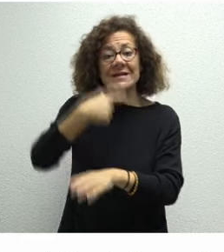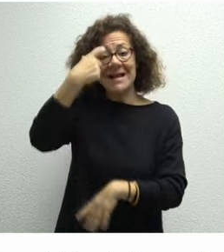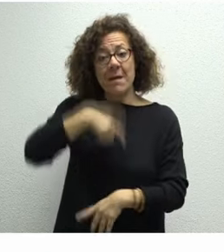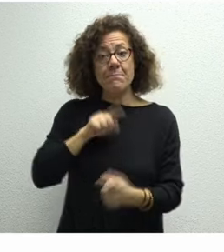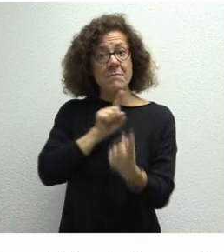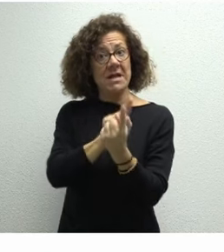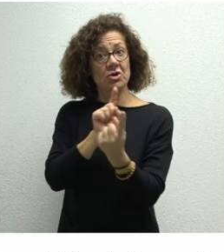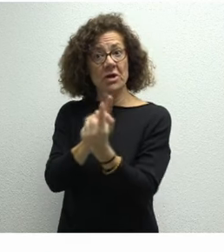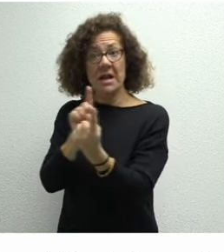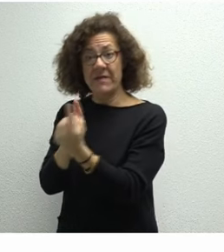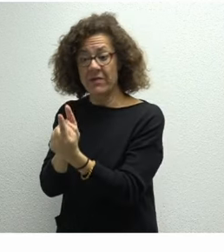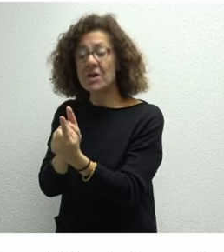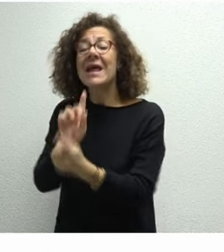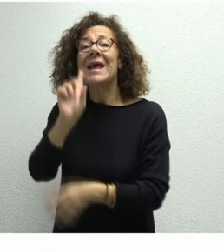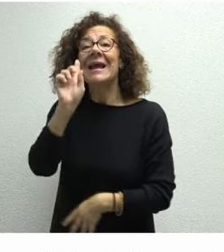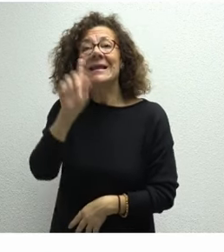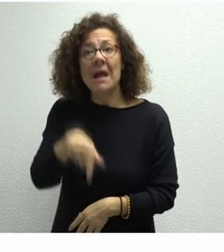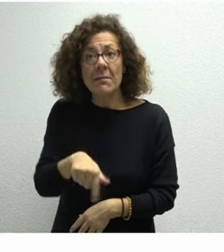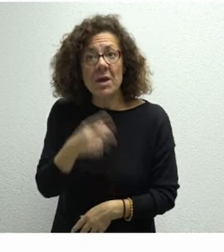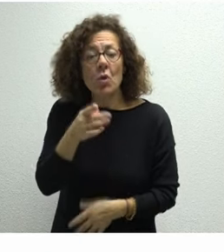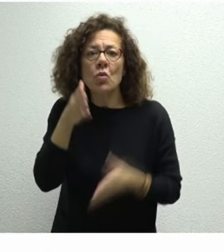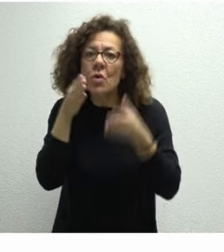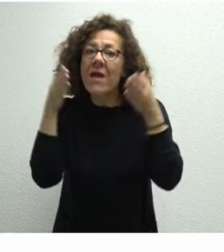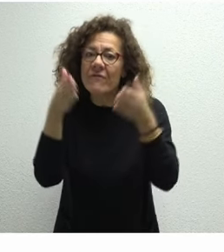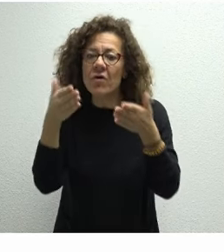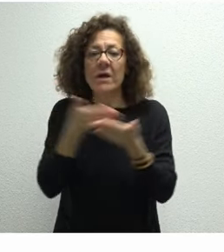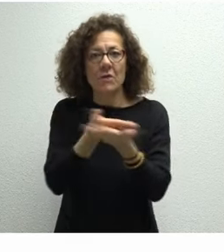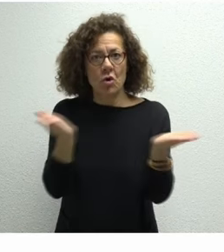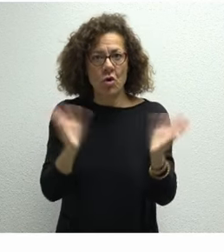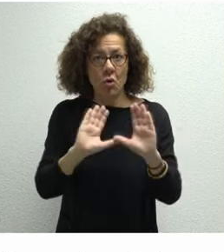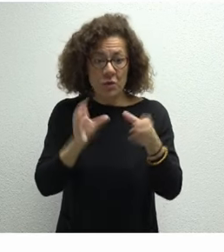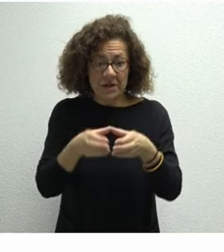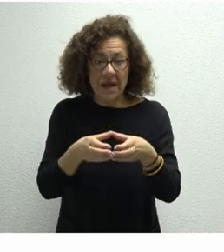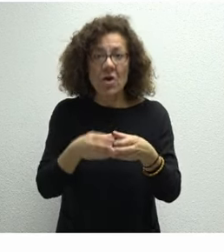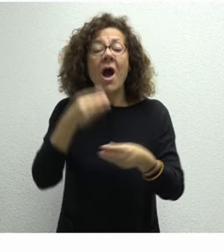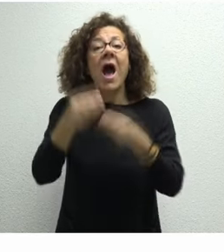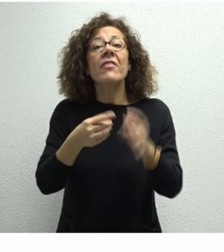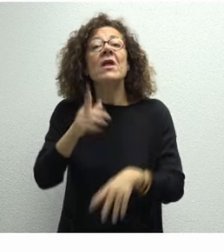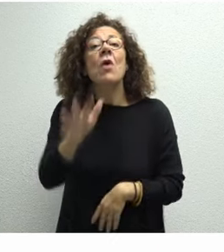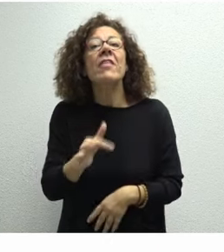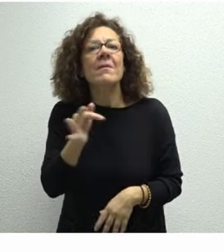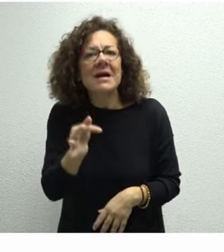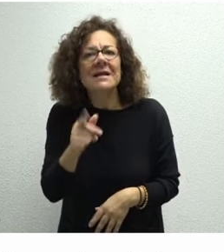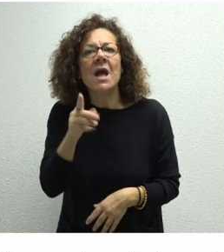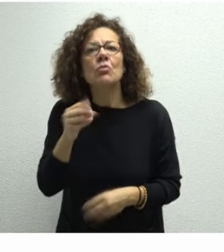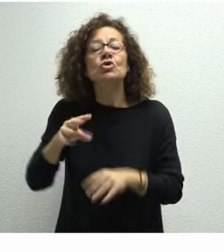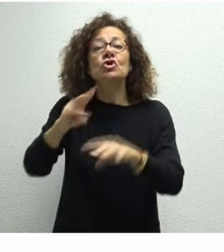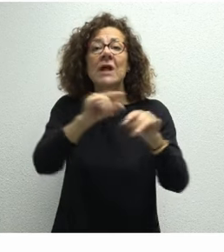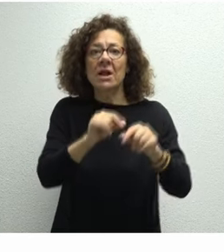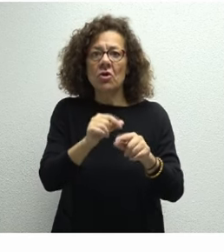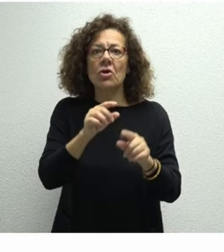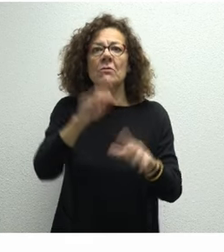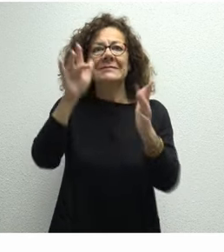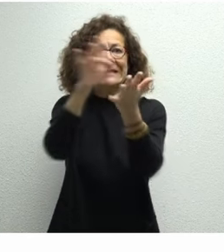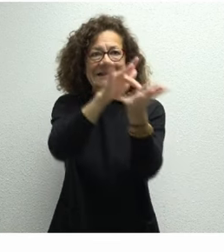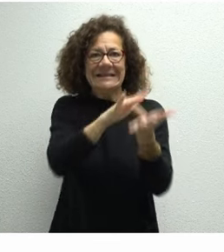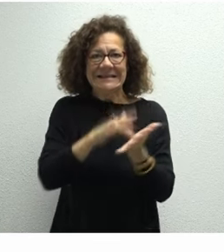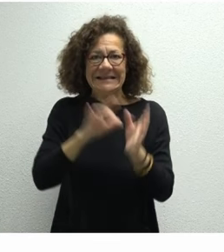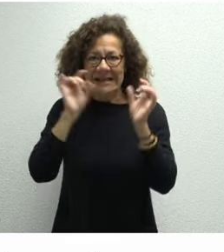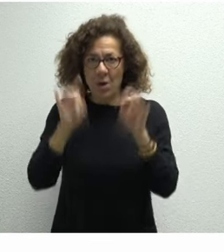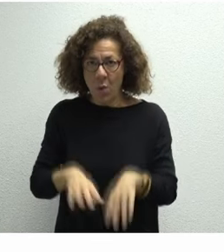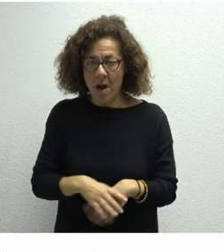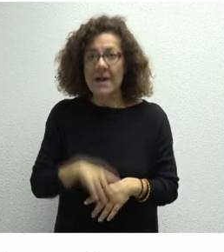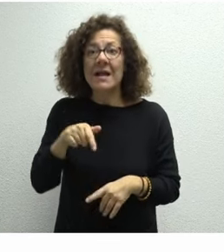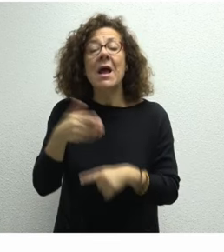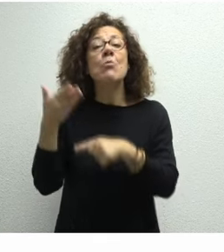personalización y desde un enfoque comunitario y cómo lo podemos hacer además en muchos territorios a la vez de manera simultánea Bueno